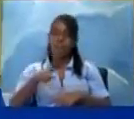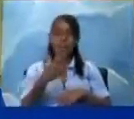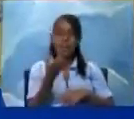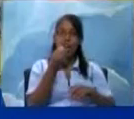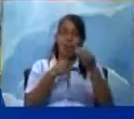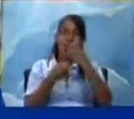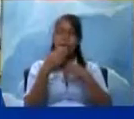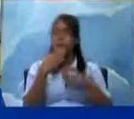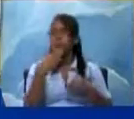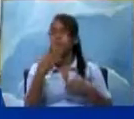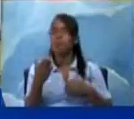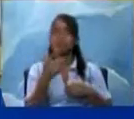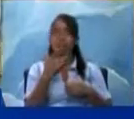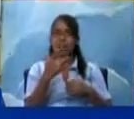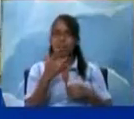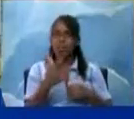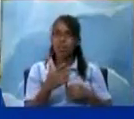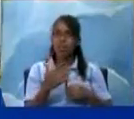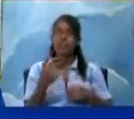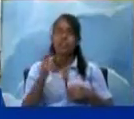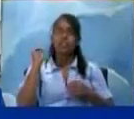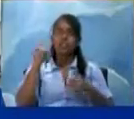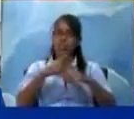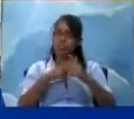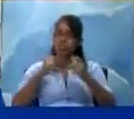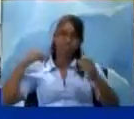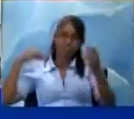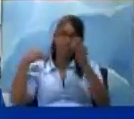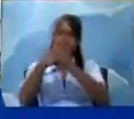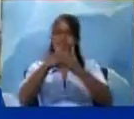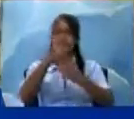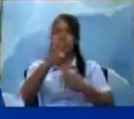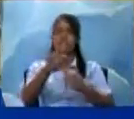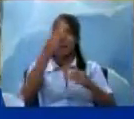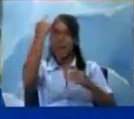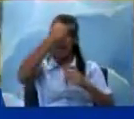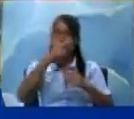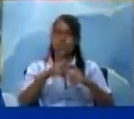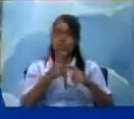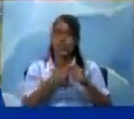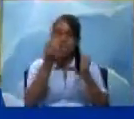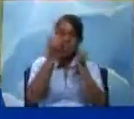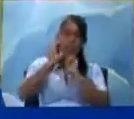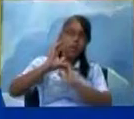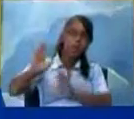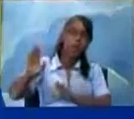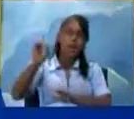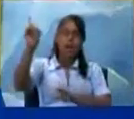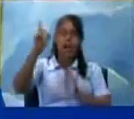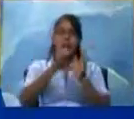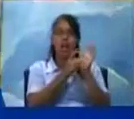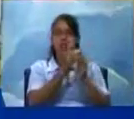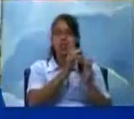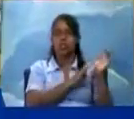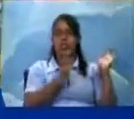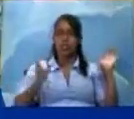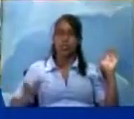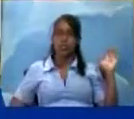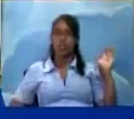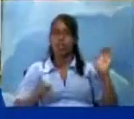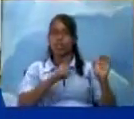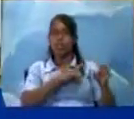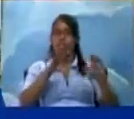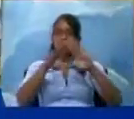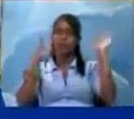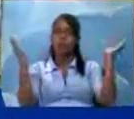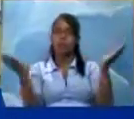comer y le pide un bocado y usted le tira la puerta en la cara, usted está despreciando al Salvador